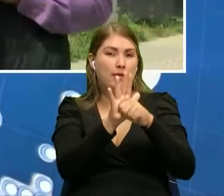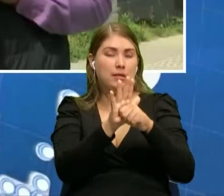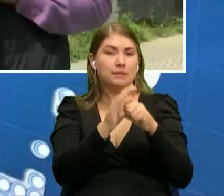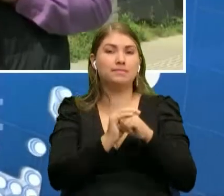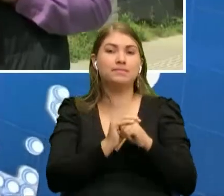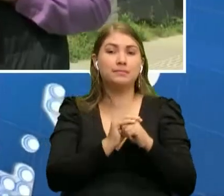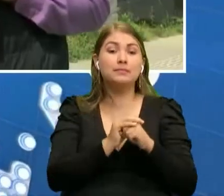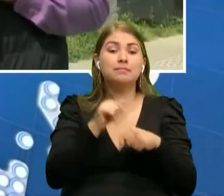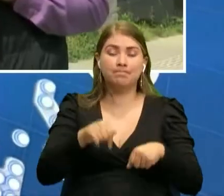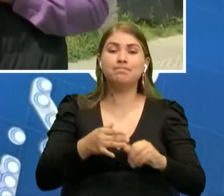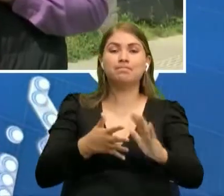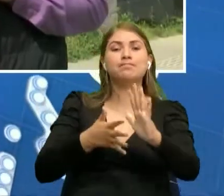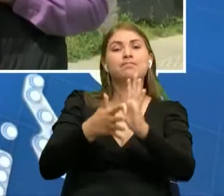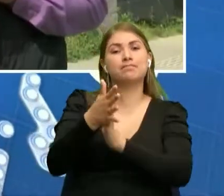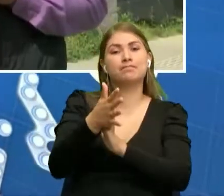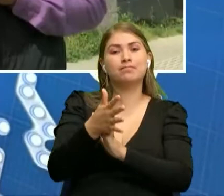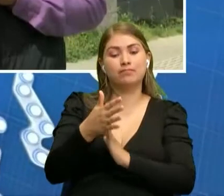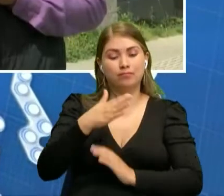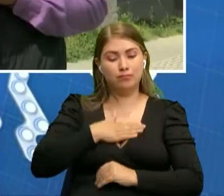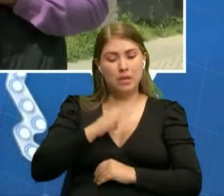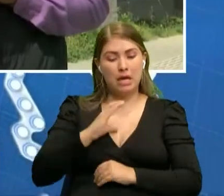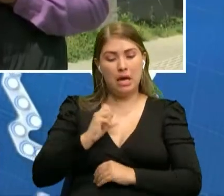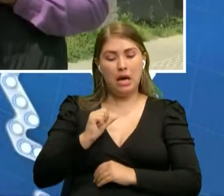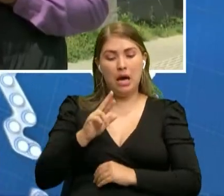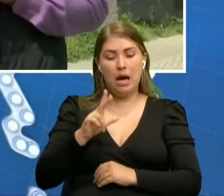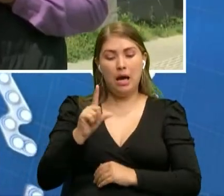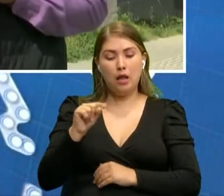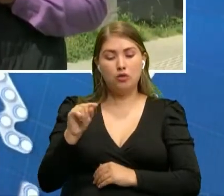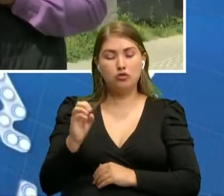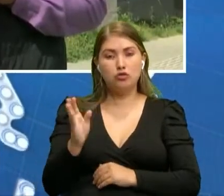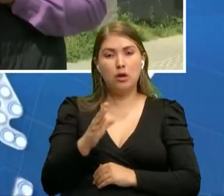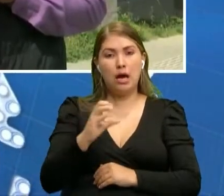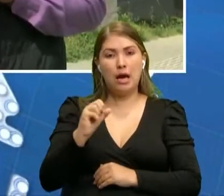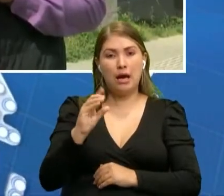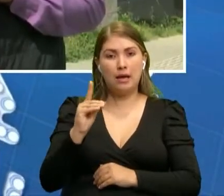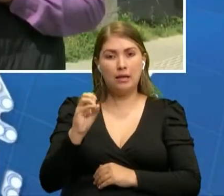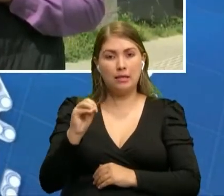Esa es la información que tenemos por el momento. Yo soy Carlos Cárdenas, Oriente Noticias, está informando.